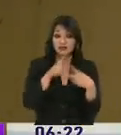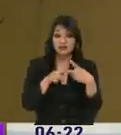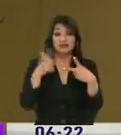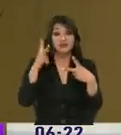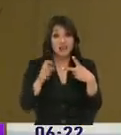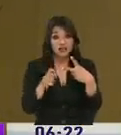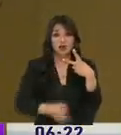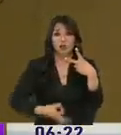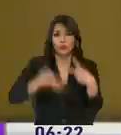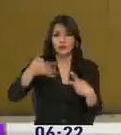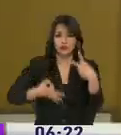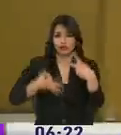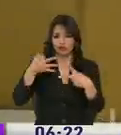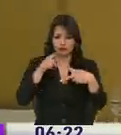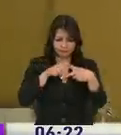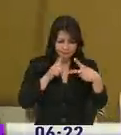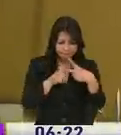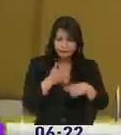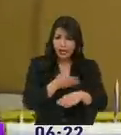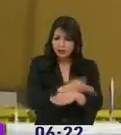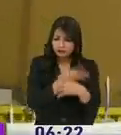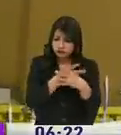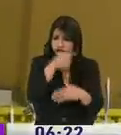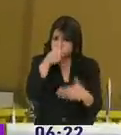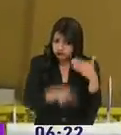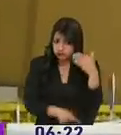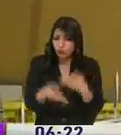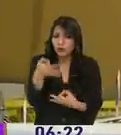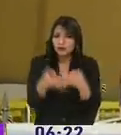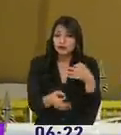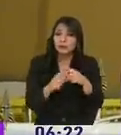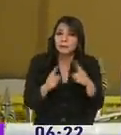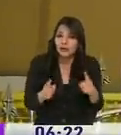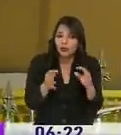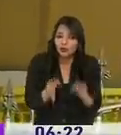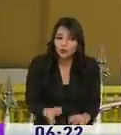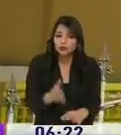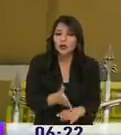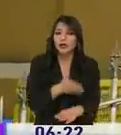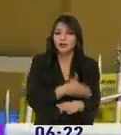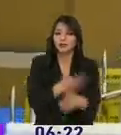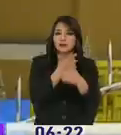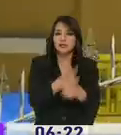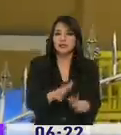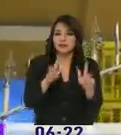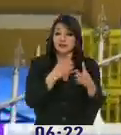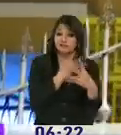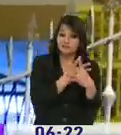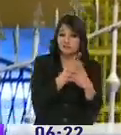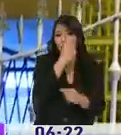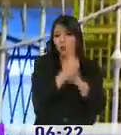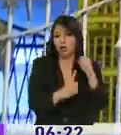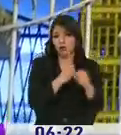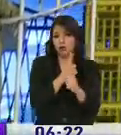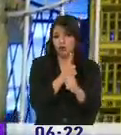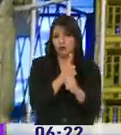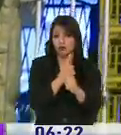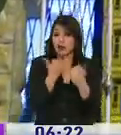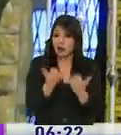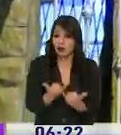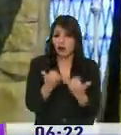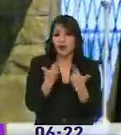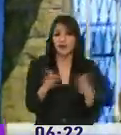judiciales. A pesar de su amplio historial delictivo, fue favorecido con la prelibertad. Estuvo preso por más de un año y caminaba con